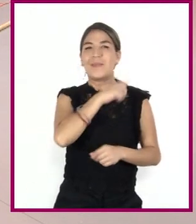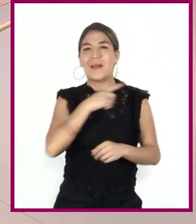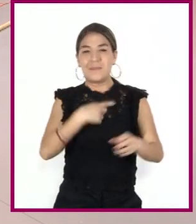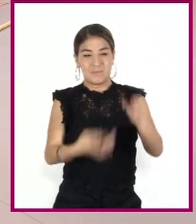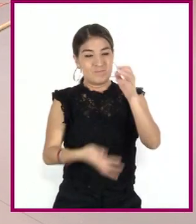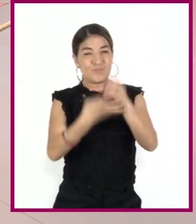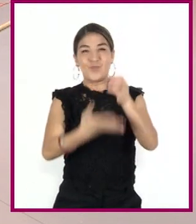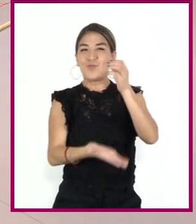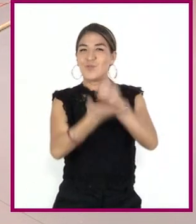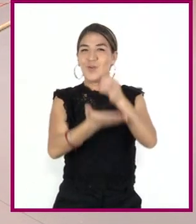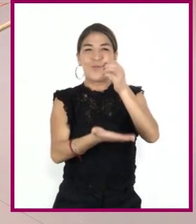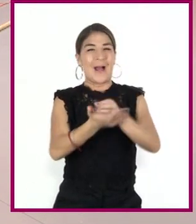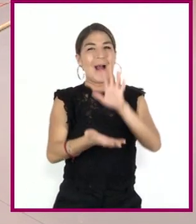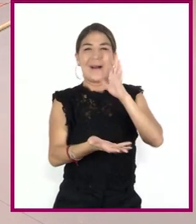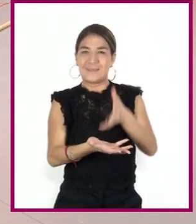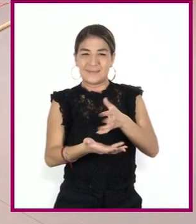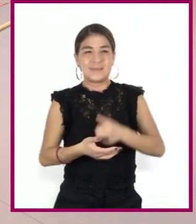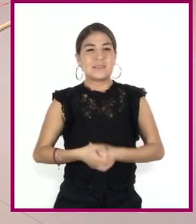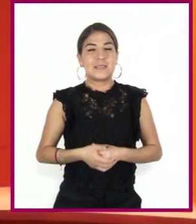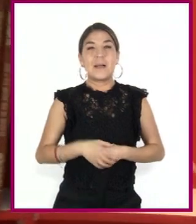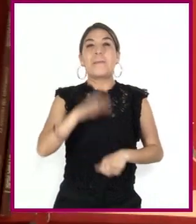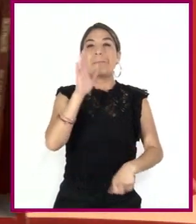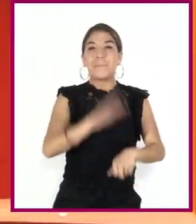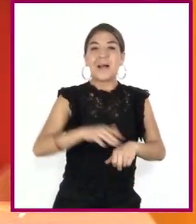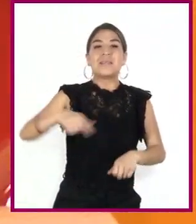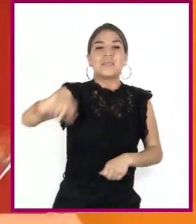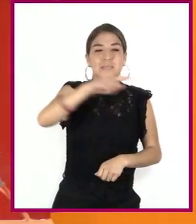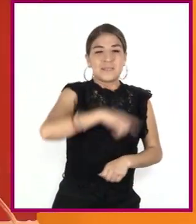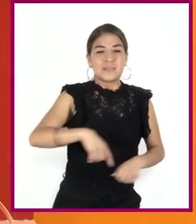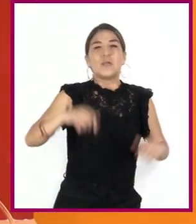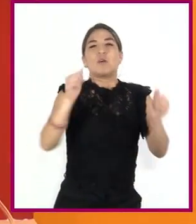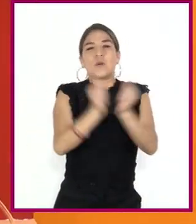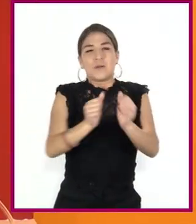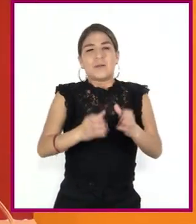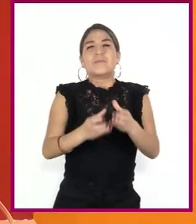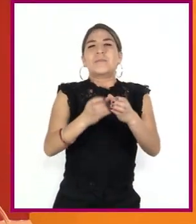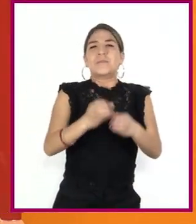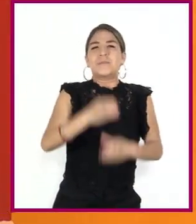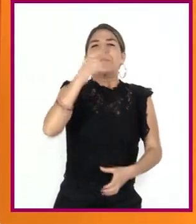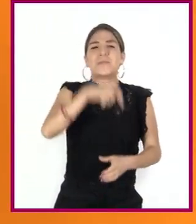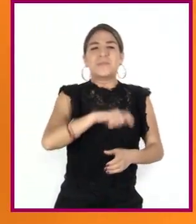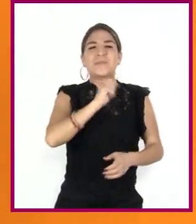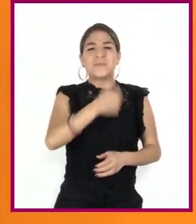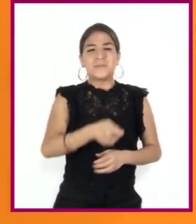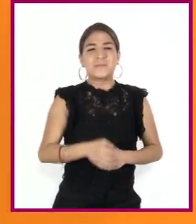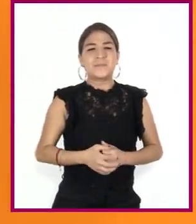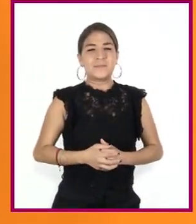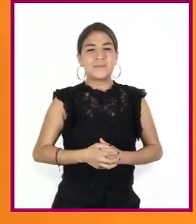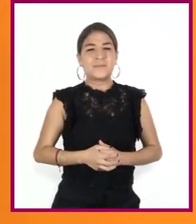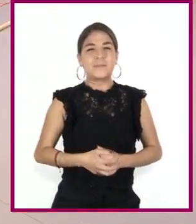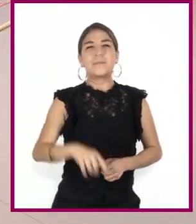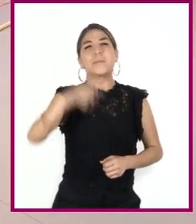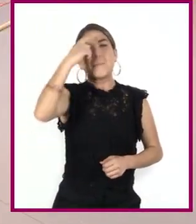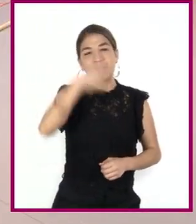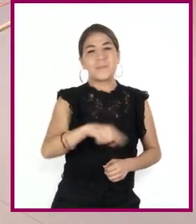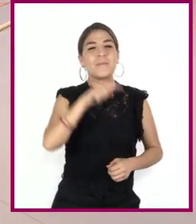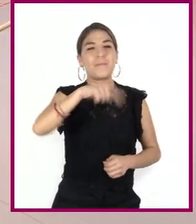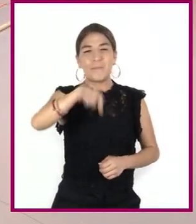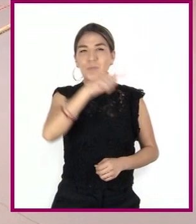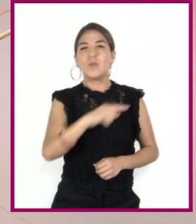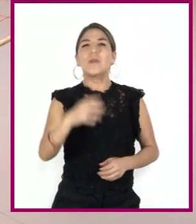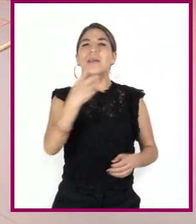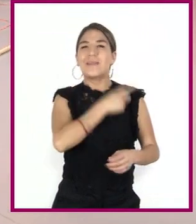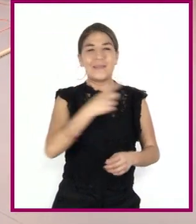terminar nuestro circuito, vamos a aumentar la botella. Esta botella va a ser la que van a tener